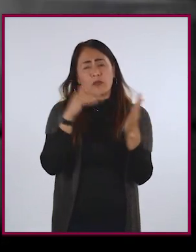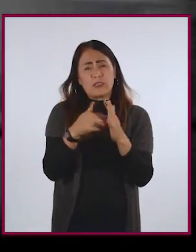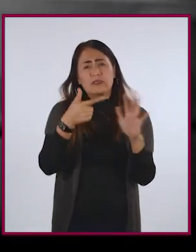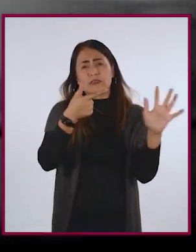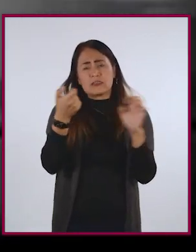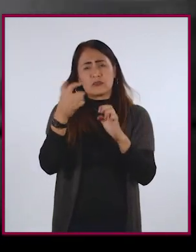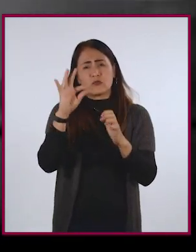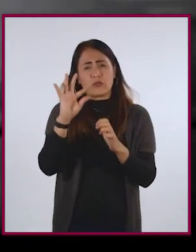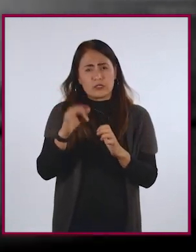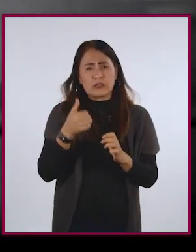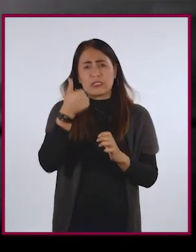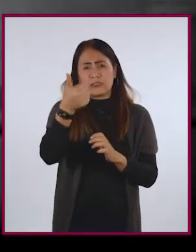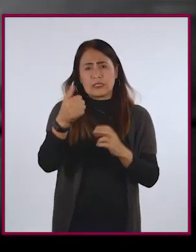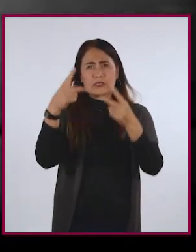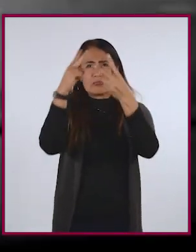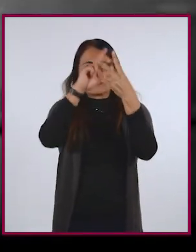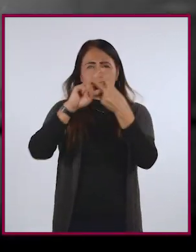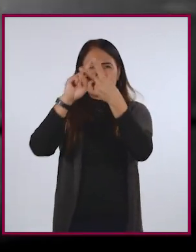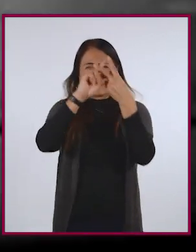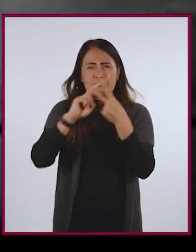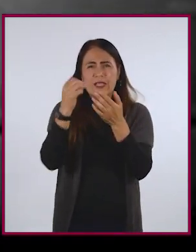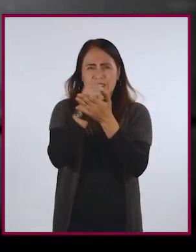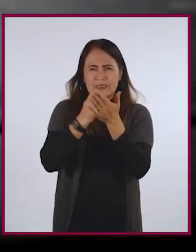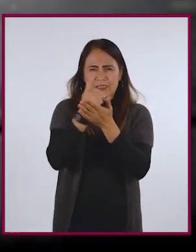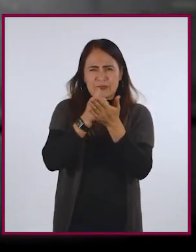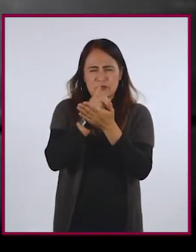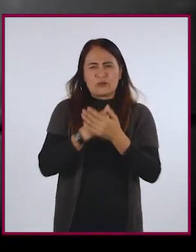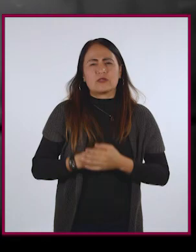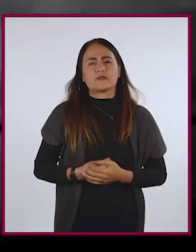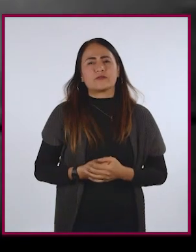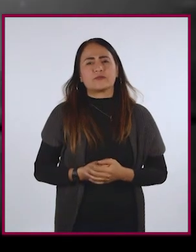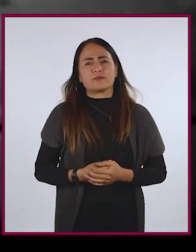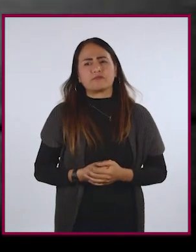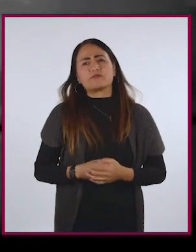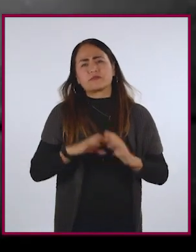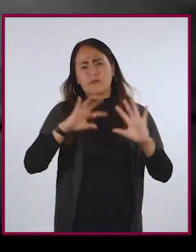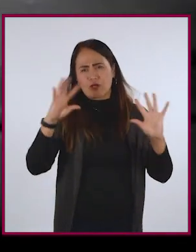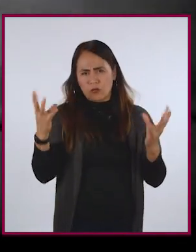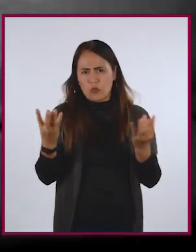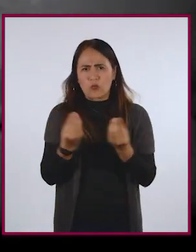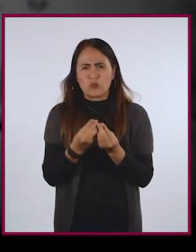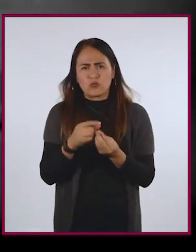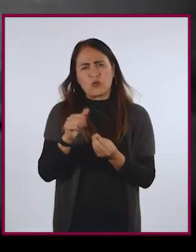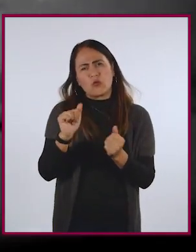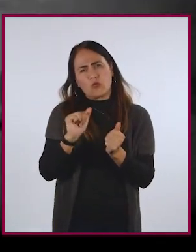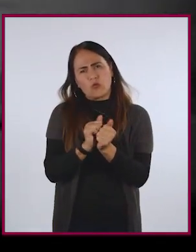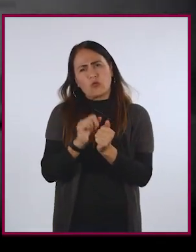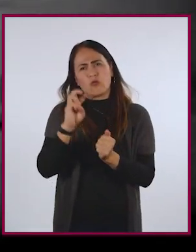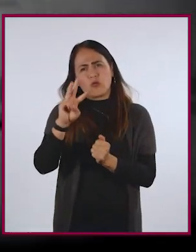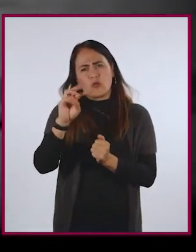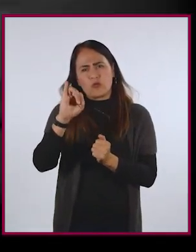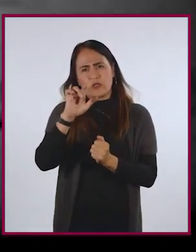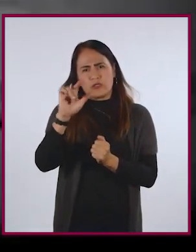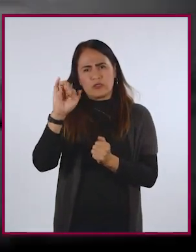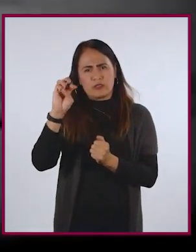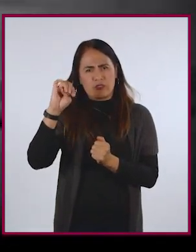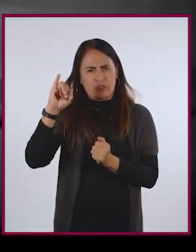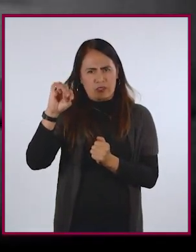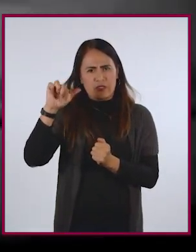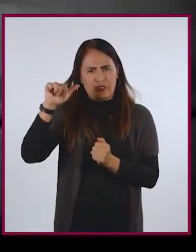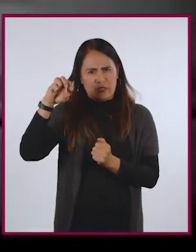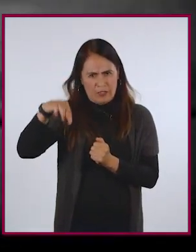8.746 estrellas azules, publicado en 1961 en conjunto con Willem Leithen, de las